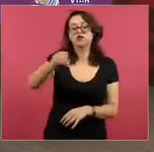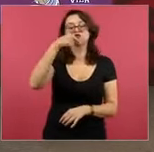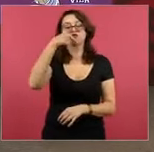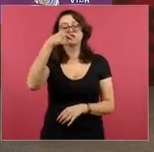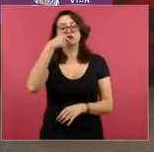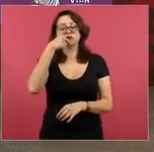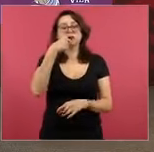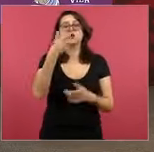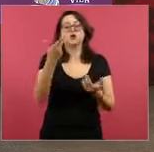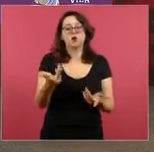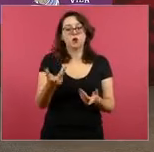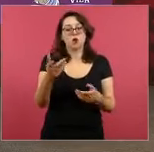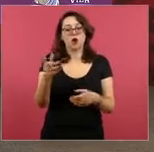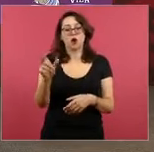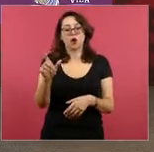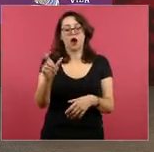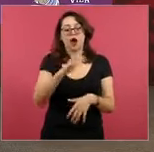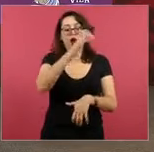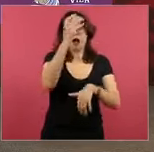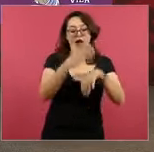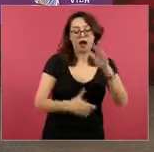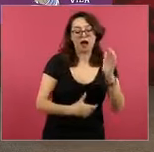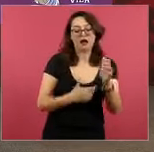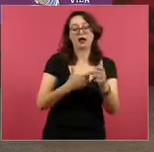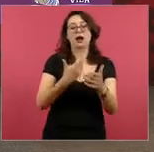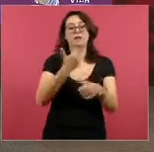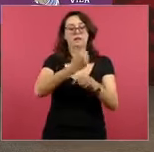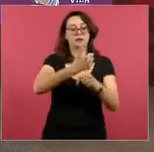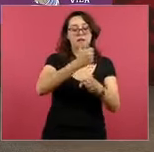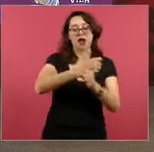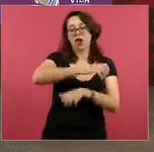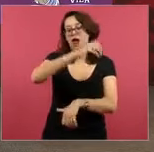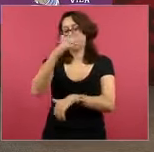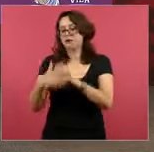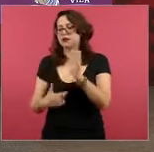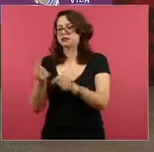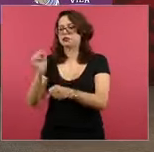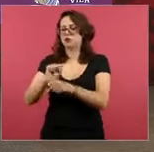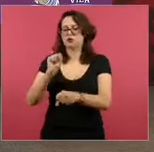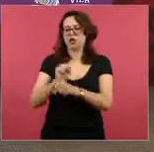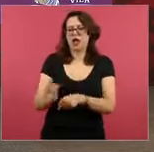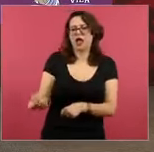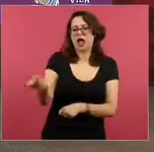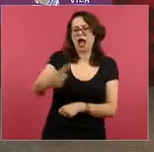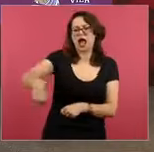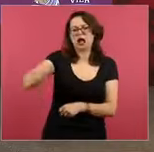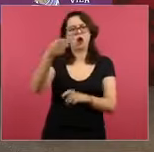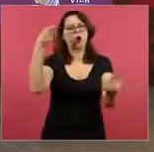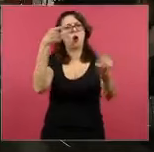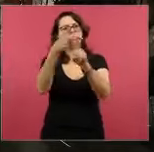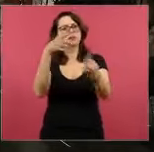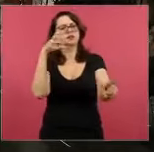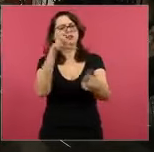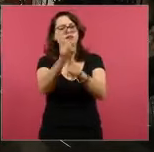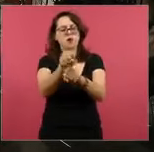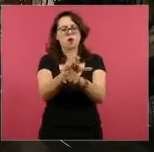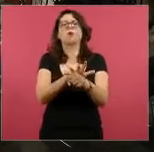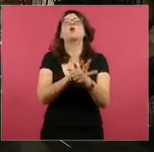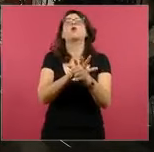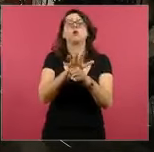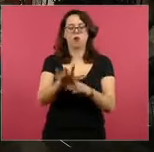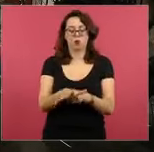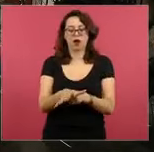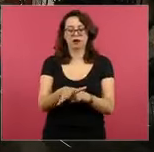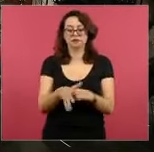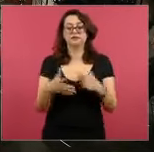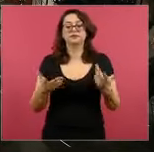las fases y grados en la educación primaria, en la educación secundaria, en todo este sistema educativo nacional que